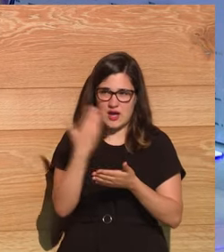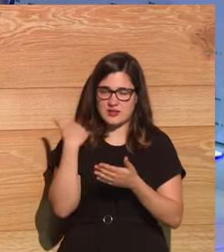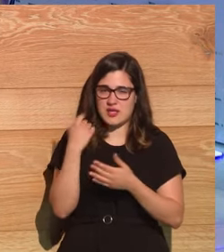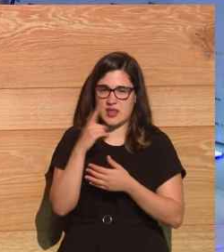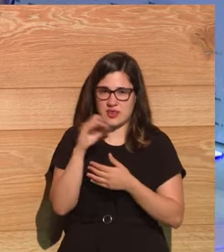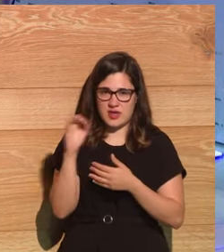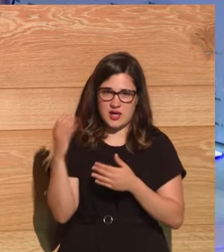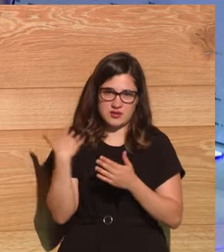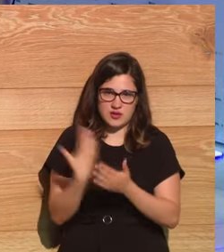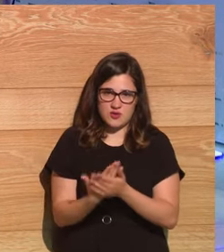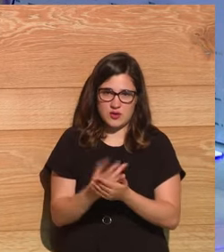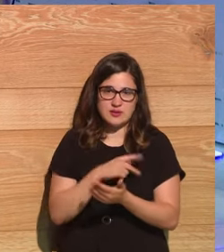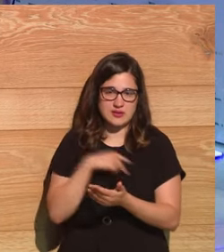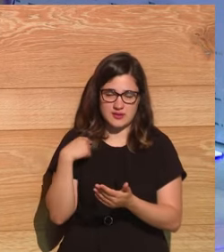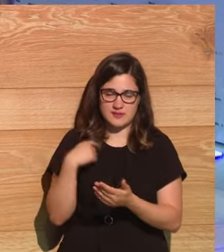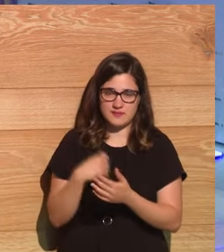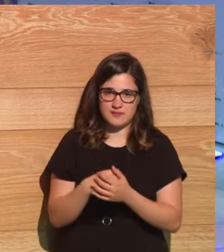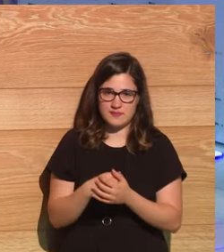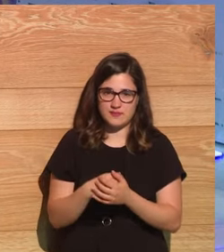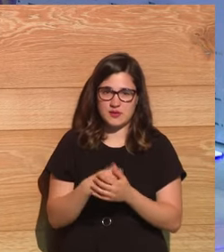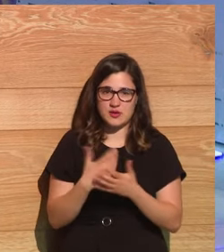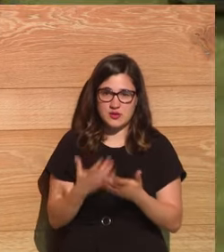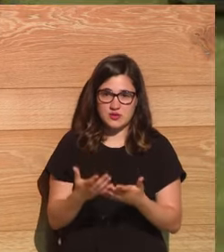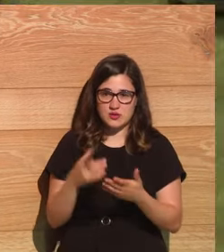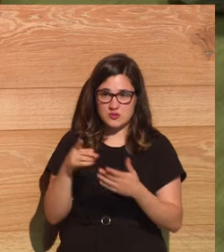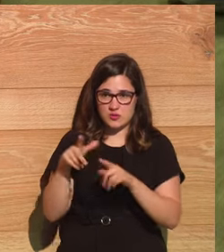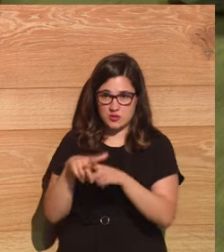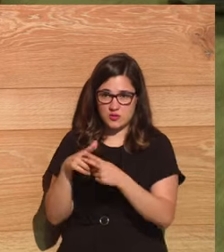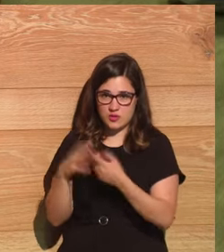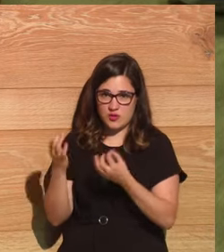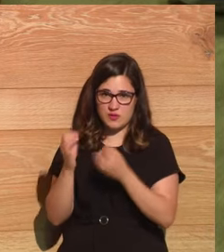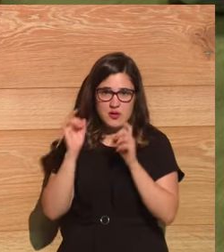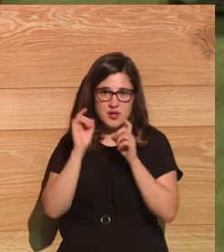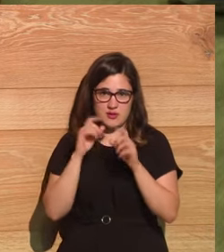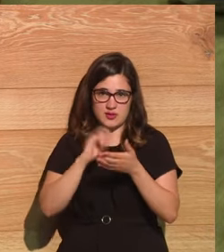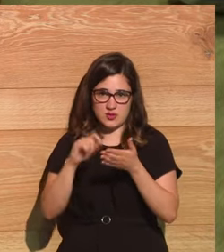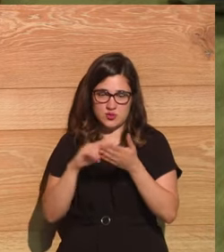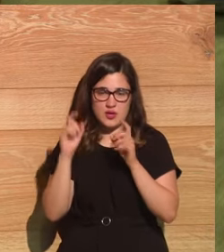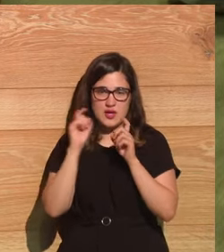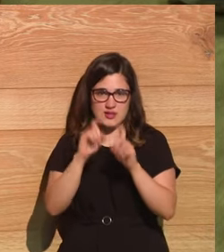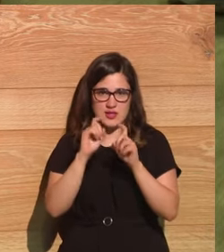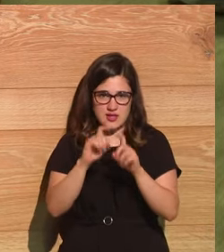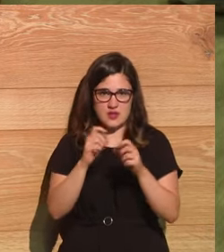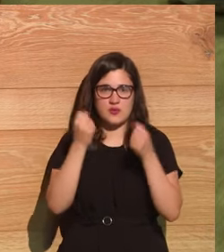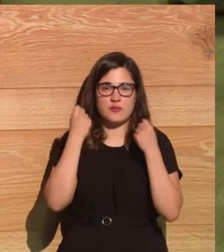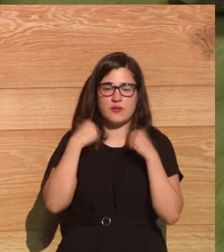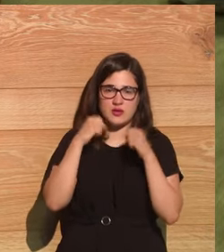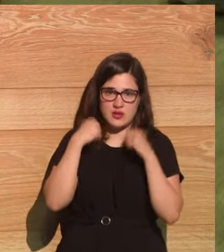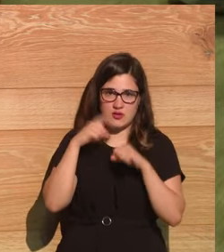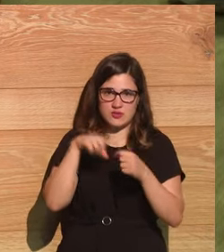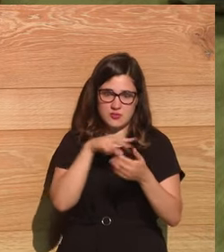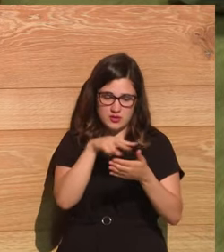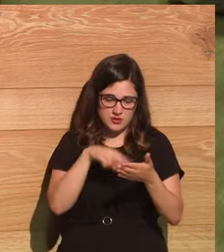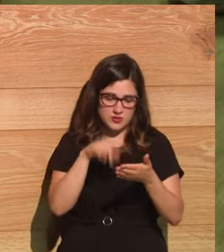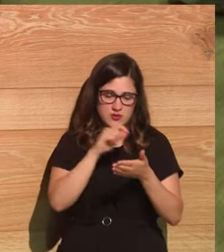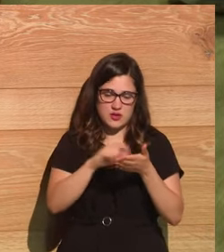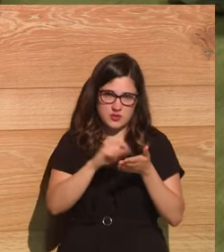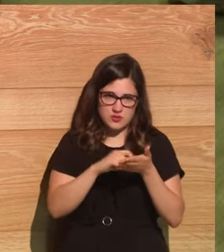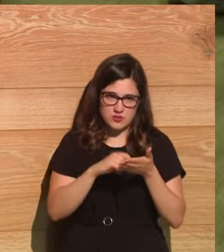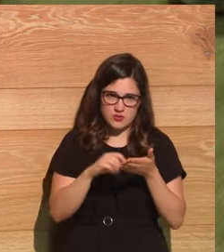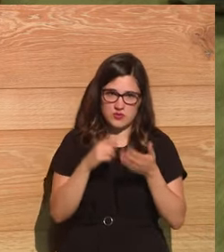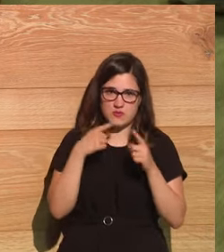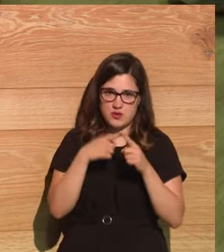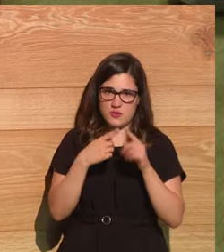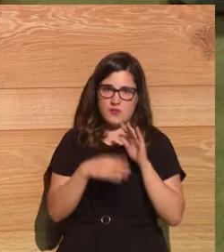cultural debe ser instruido, debe ser enseñado y debe ser practicado la lectura y la escritura para poder mantenerlo.